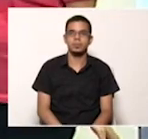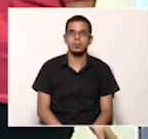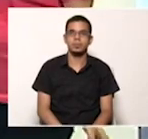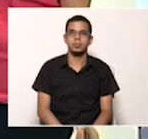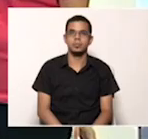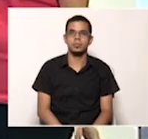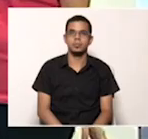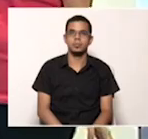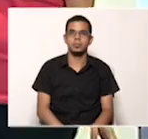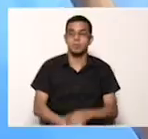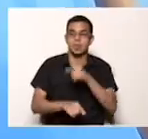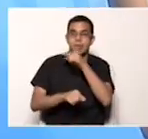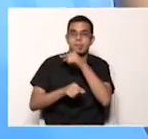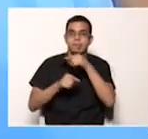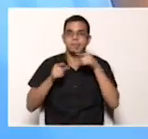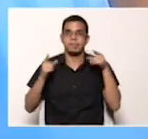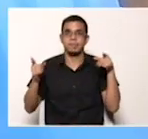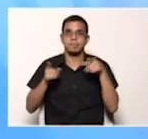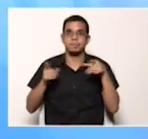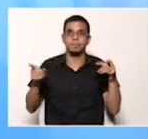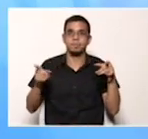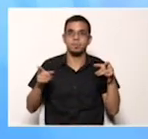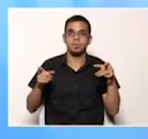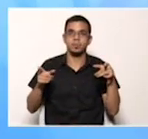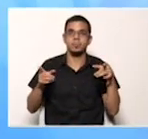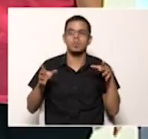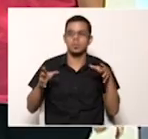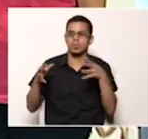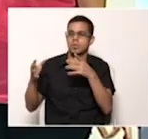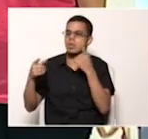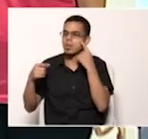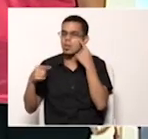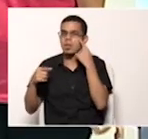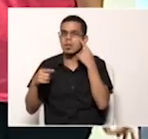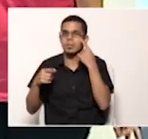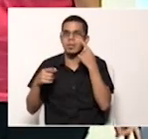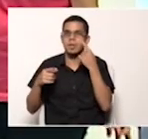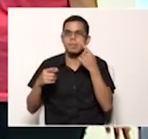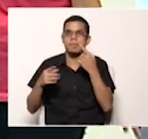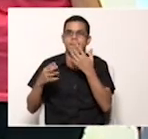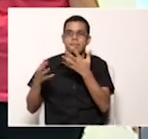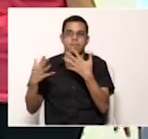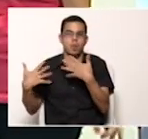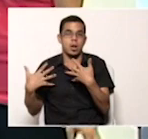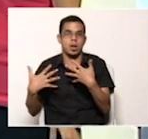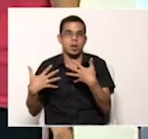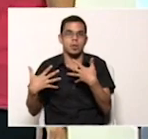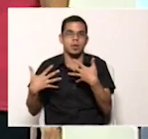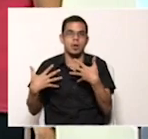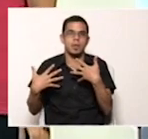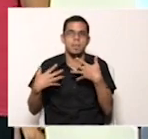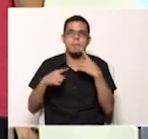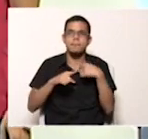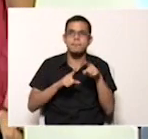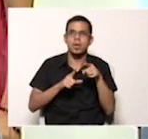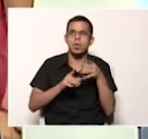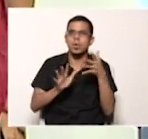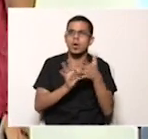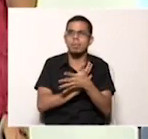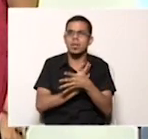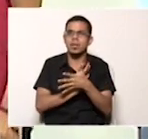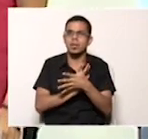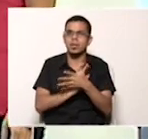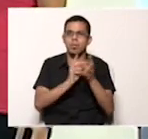está involucrado el calor, pero la temperatura, ¿cómo la vemos? ¿Dónde está? A través de